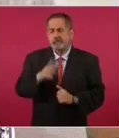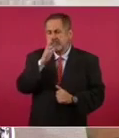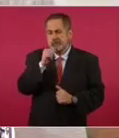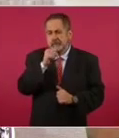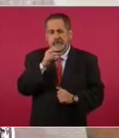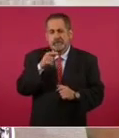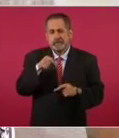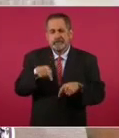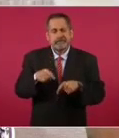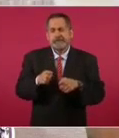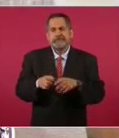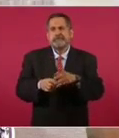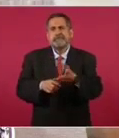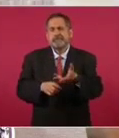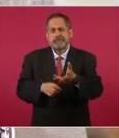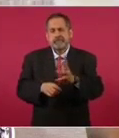aquí